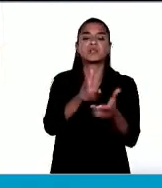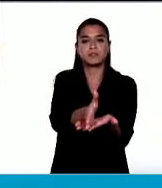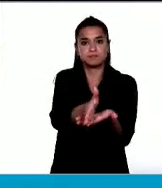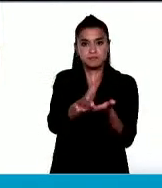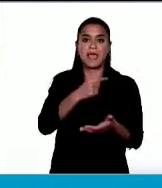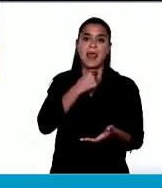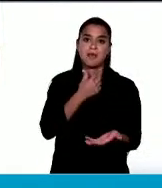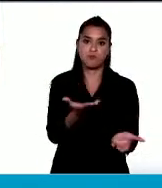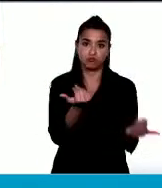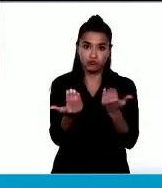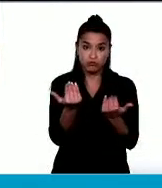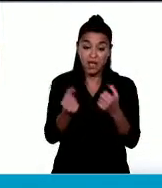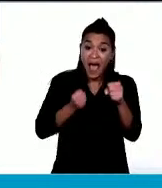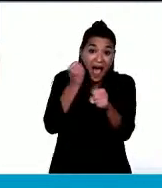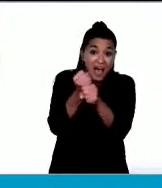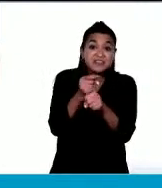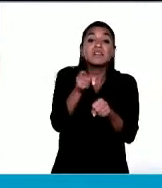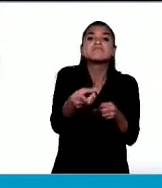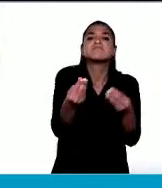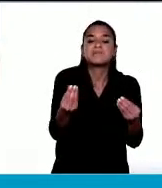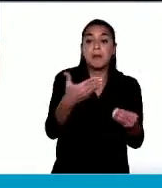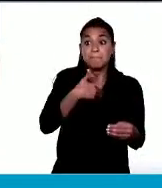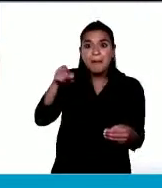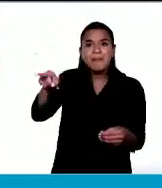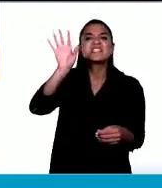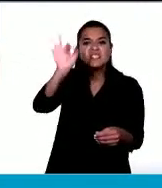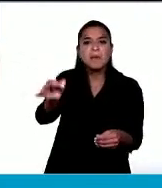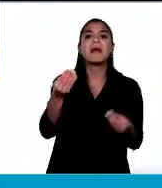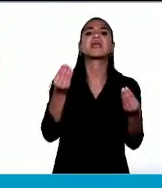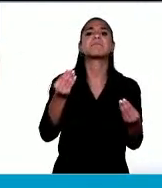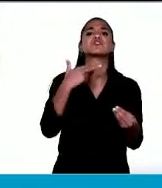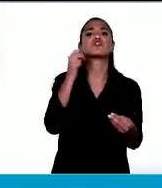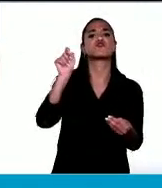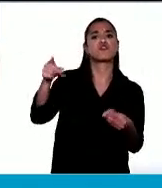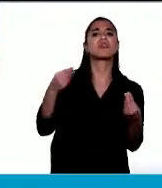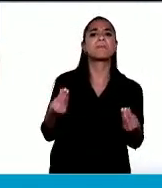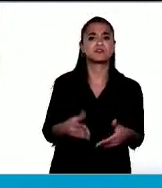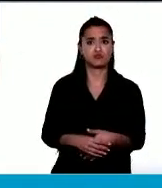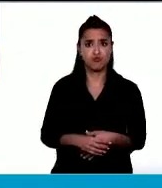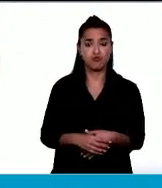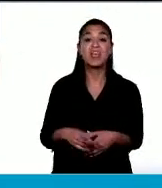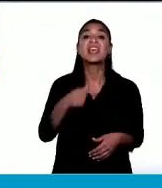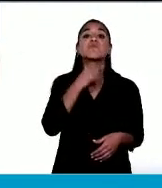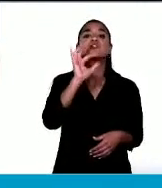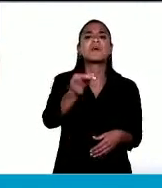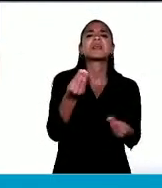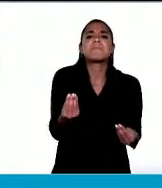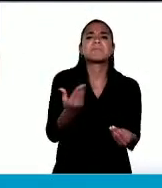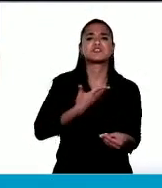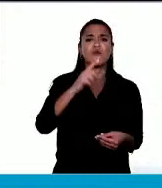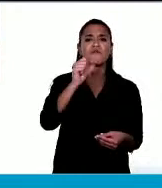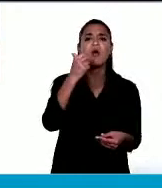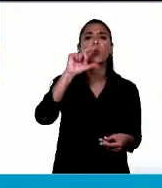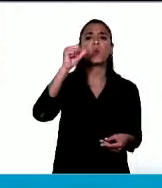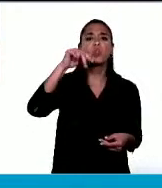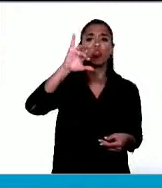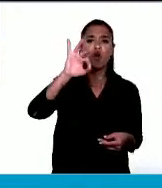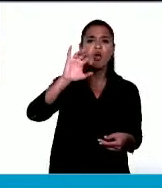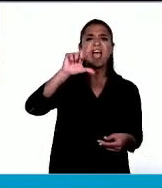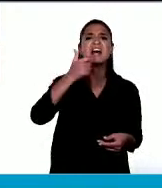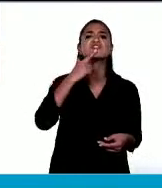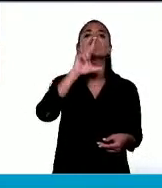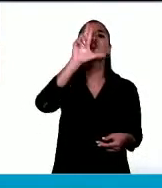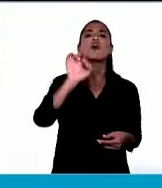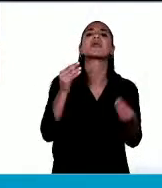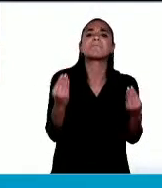haciendo hasta que esa mamá sepa qué pasó con su hijo. Queremos saber qué pasó con Facundo Astudillo Castro, porque